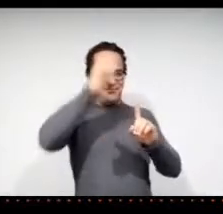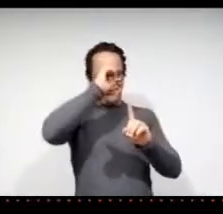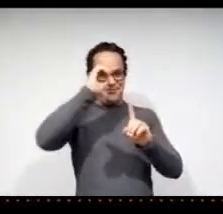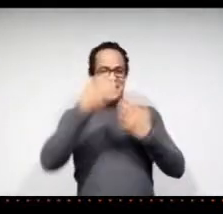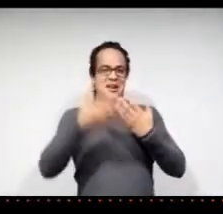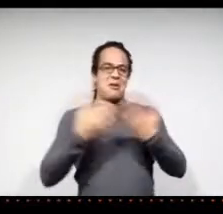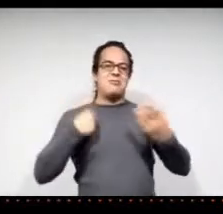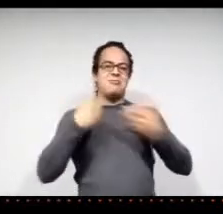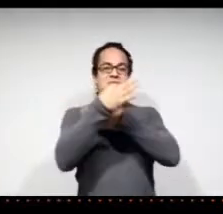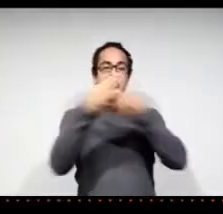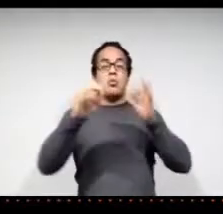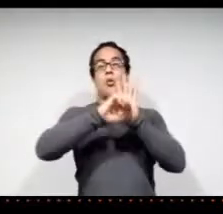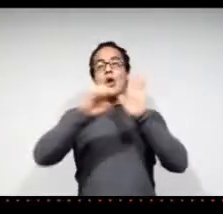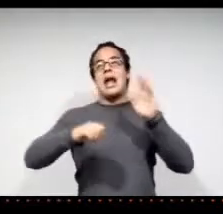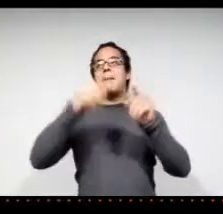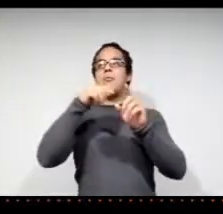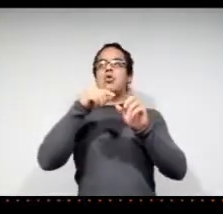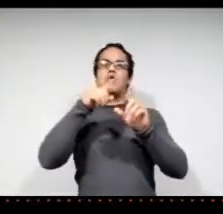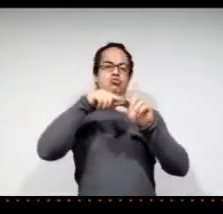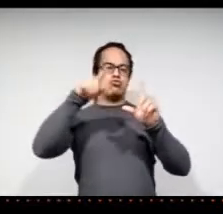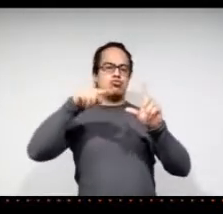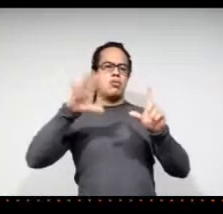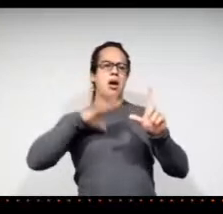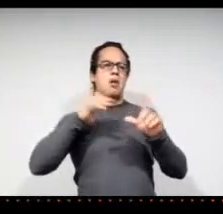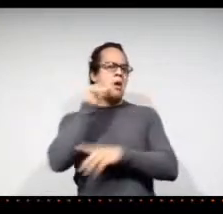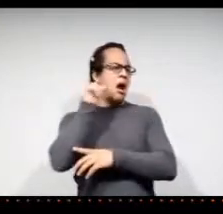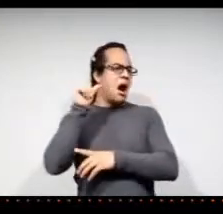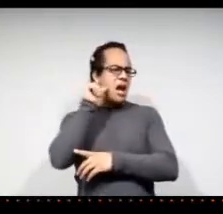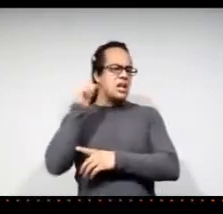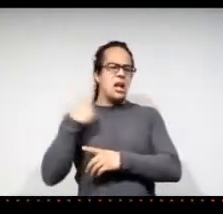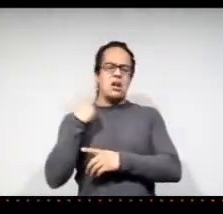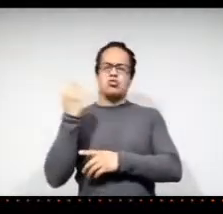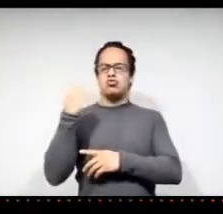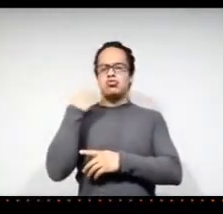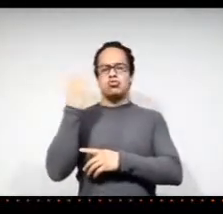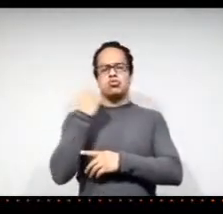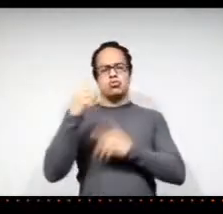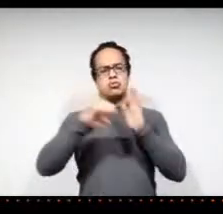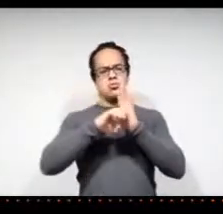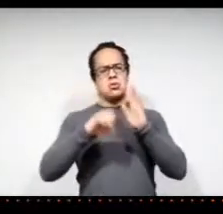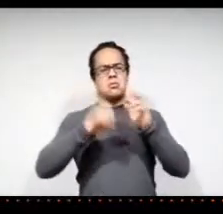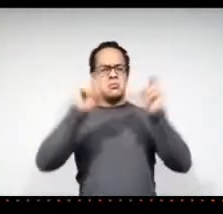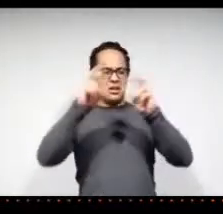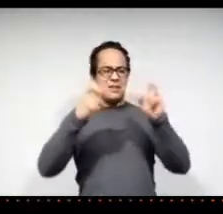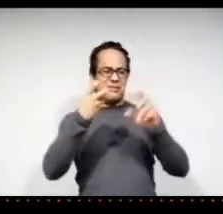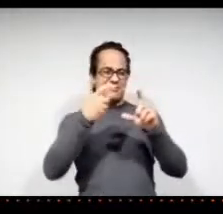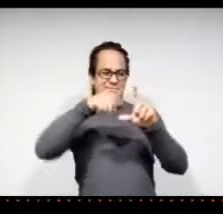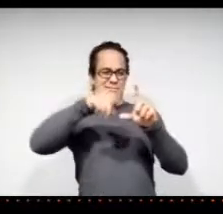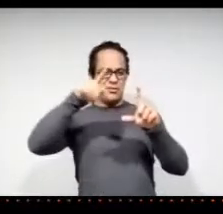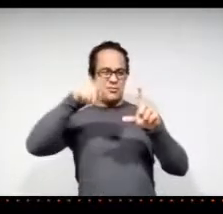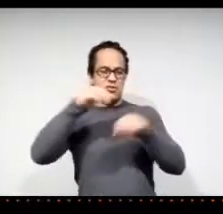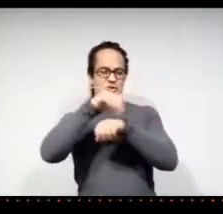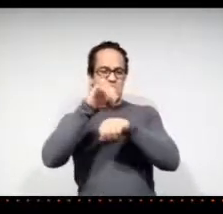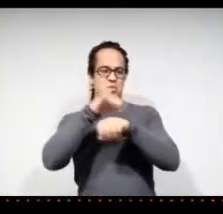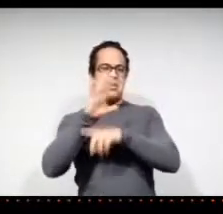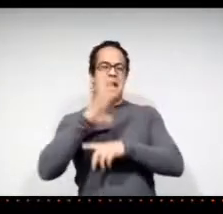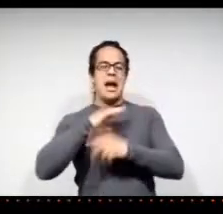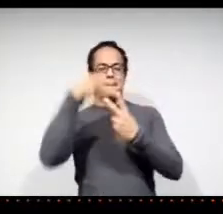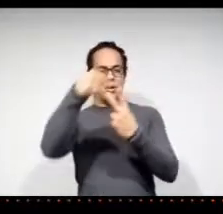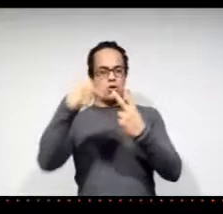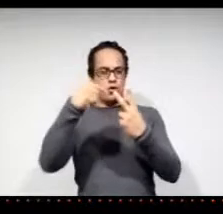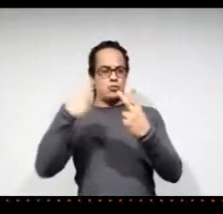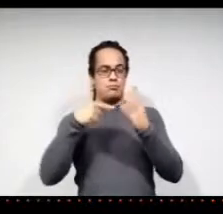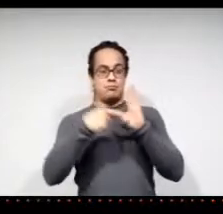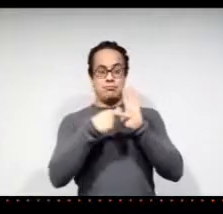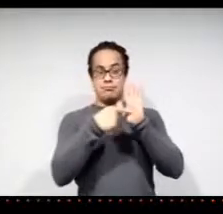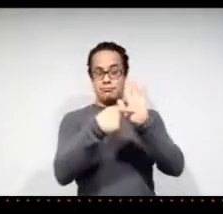estuve en un panel y comentábamos, somos muy dados a usar la numeralia, y pues tengo dos números aquí nada más para poner el